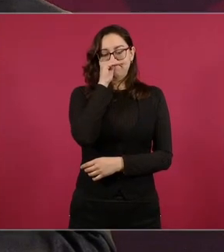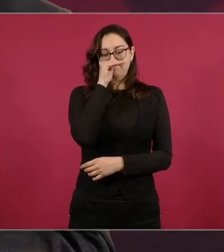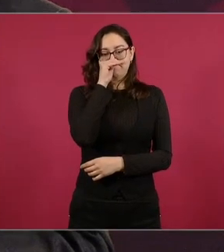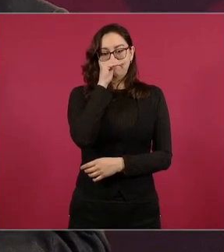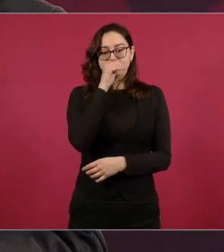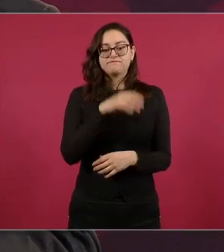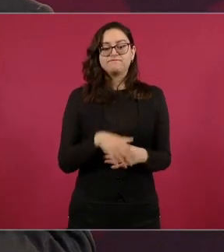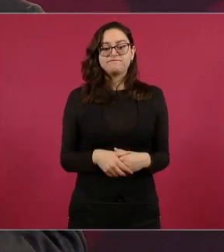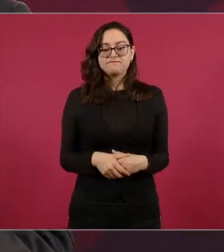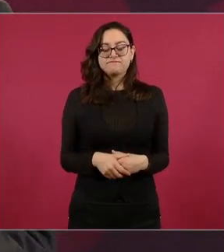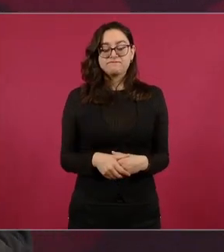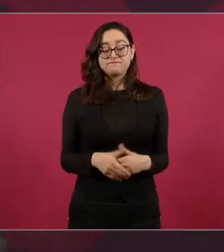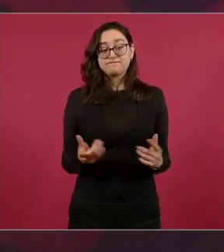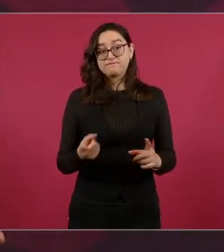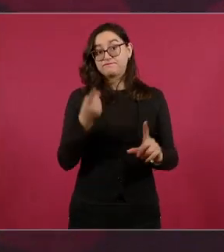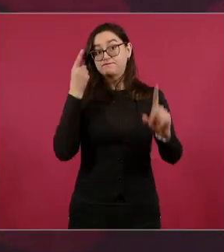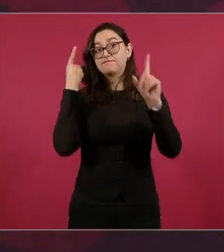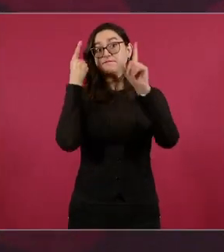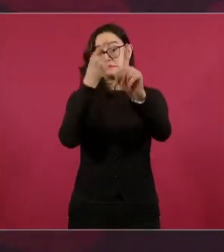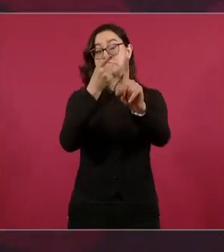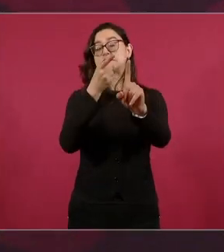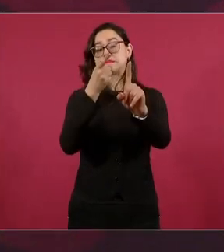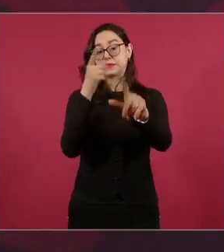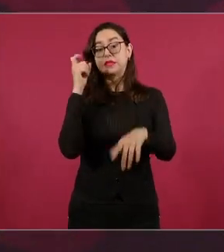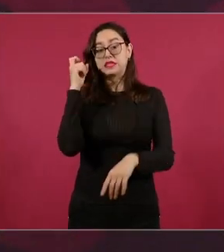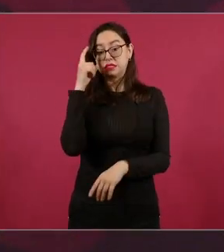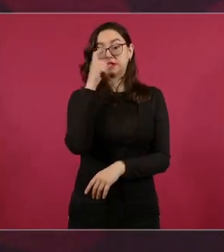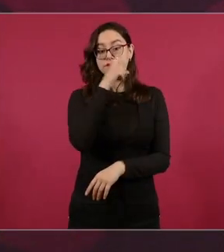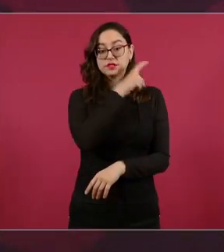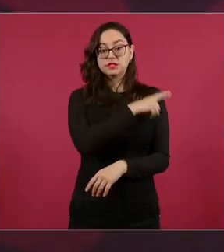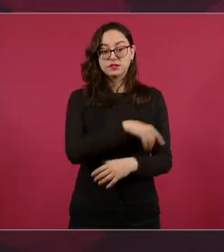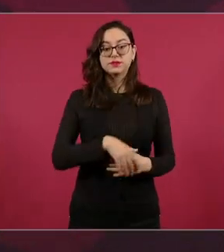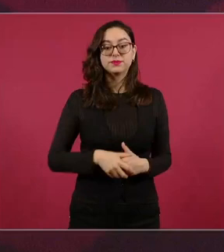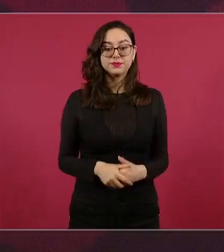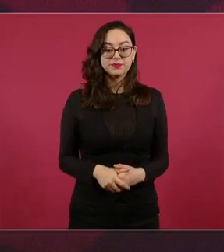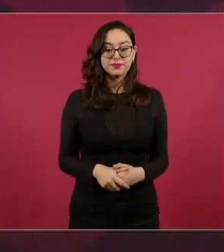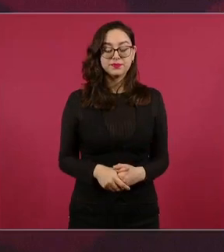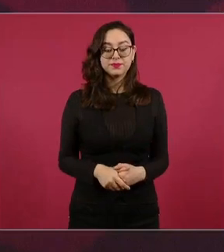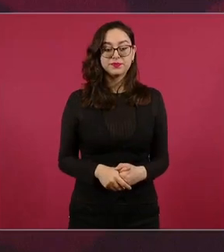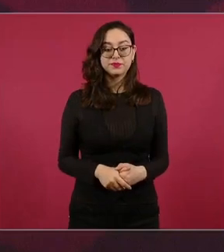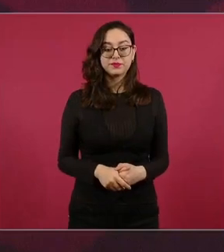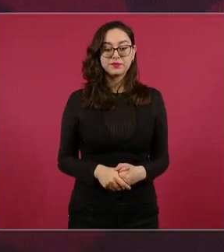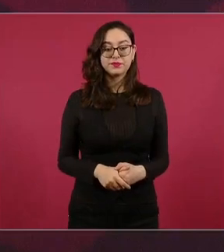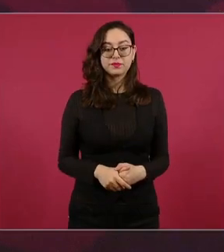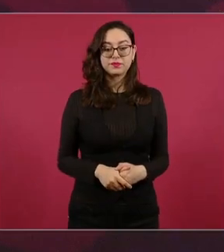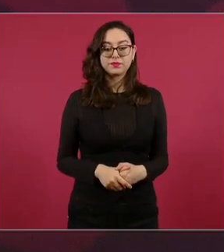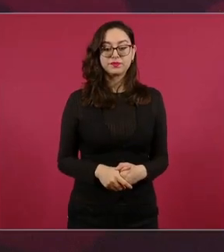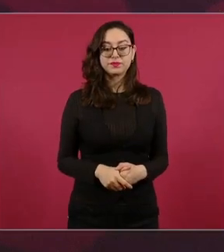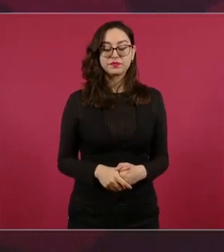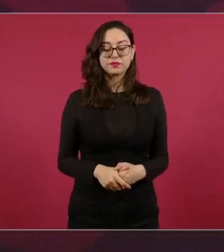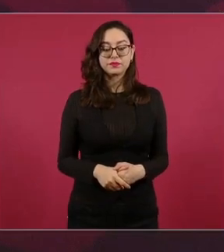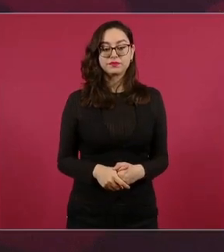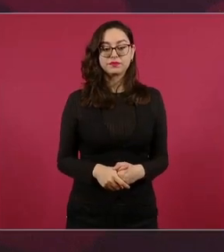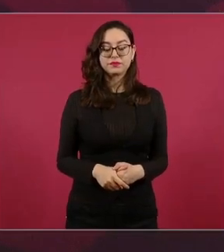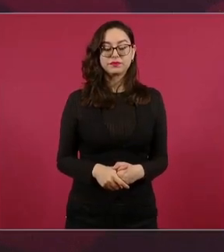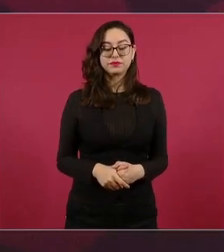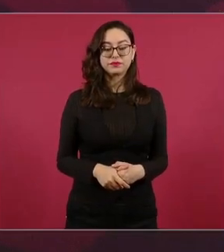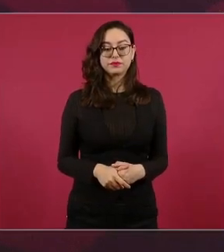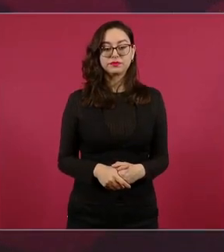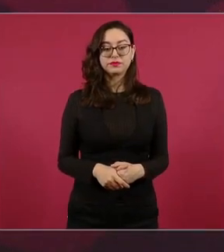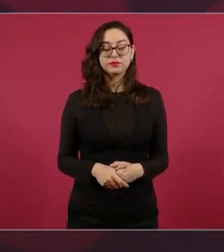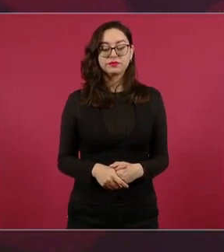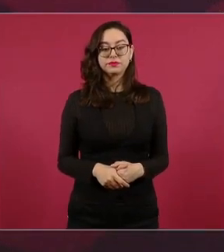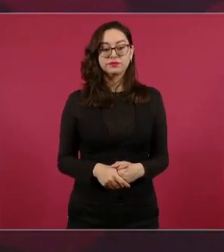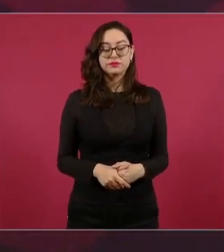Ese es el desafío y lo queremos tener el sistema funcionando